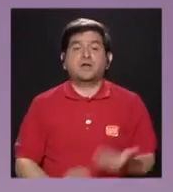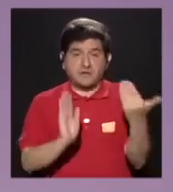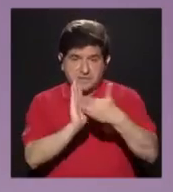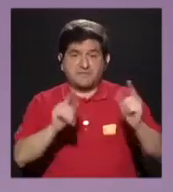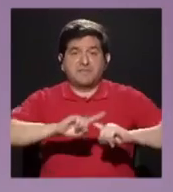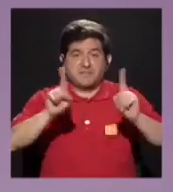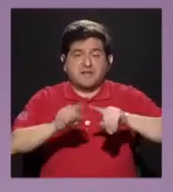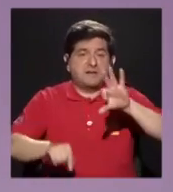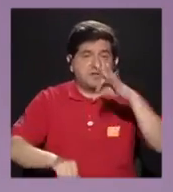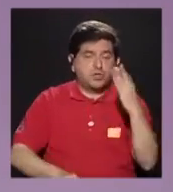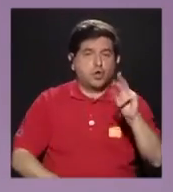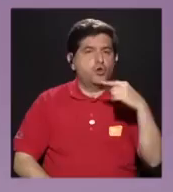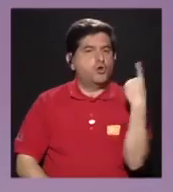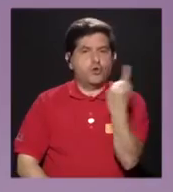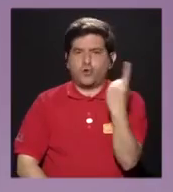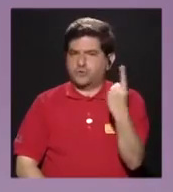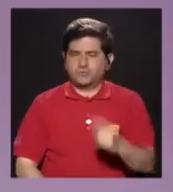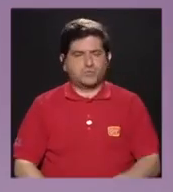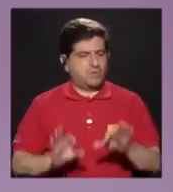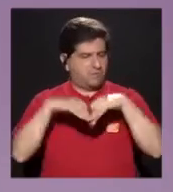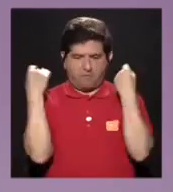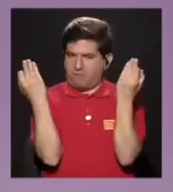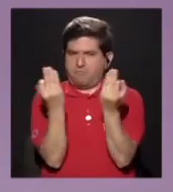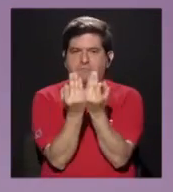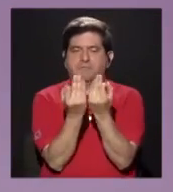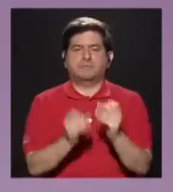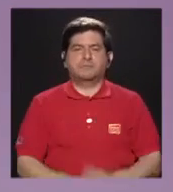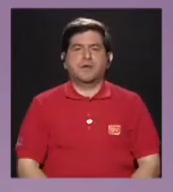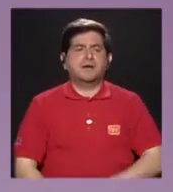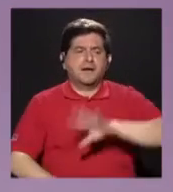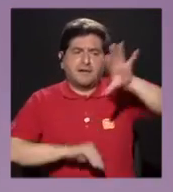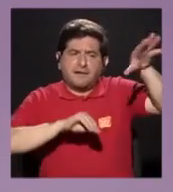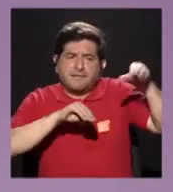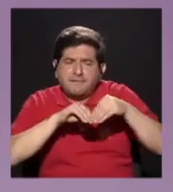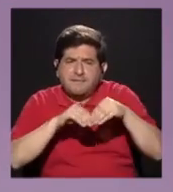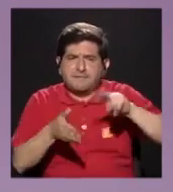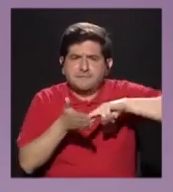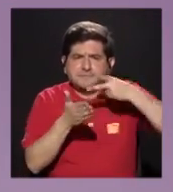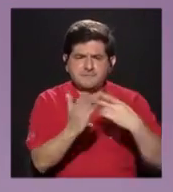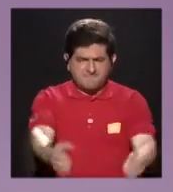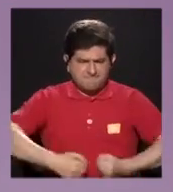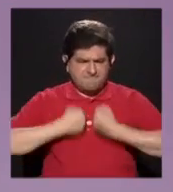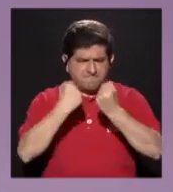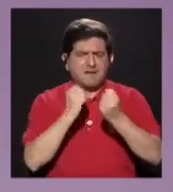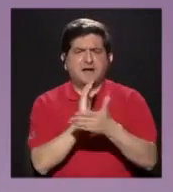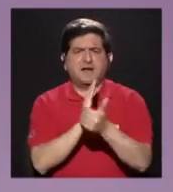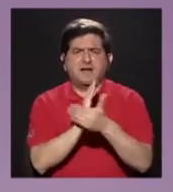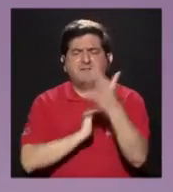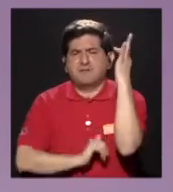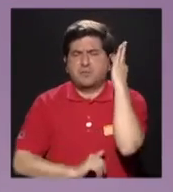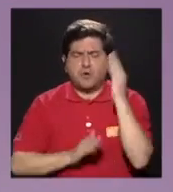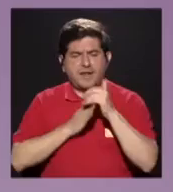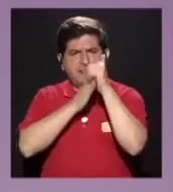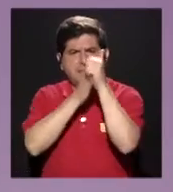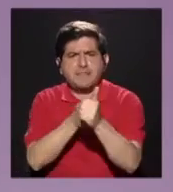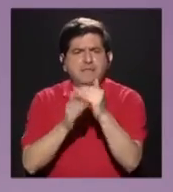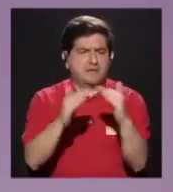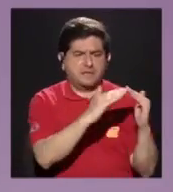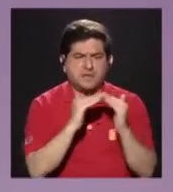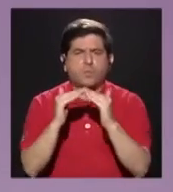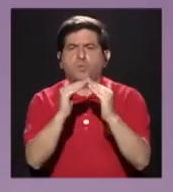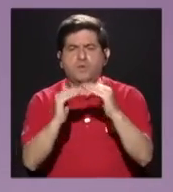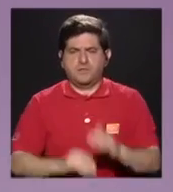muchos ámbitos y no sólo en la familia verdad sino también se trata de fortalecer las capacidades de las mujeres líderes comunales